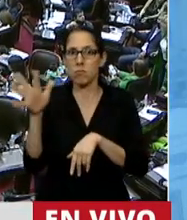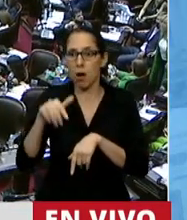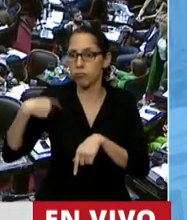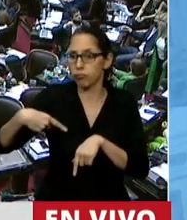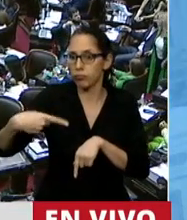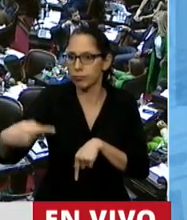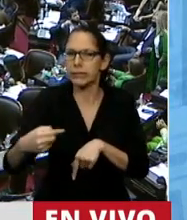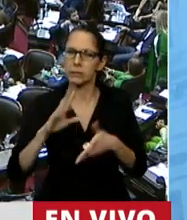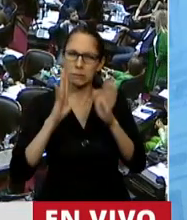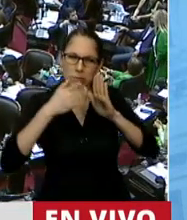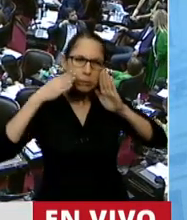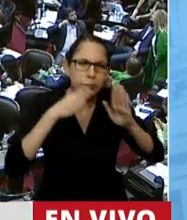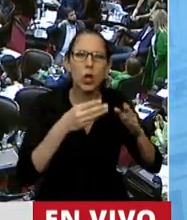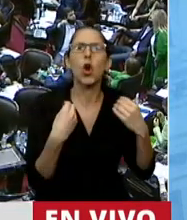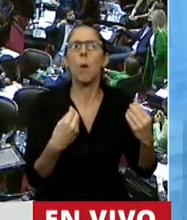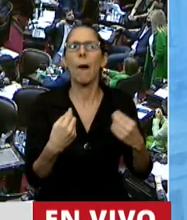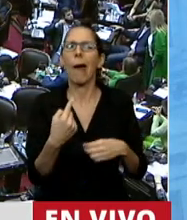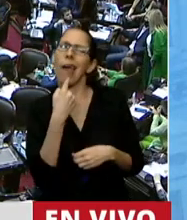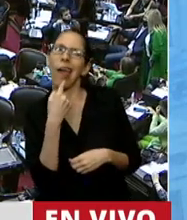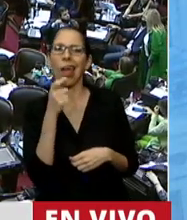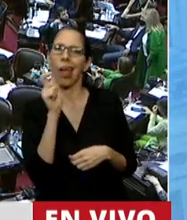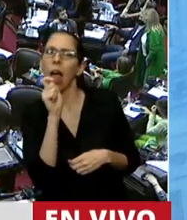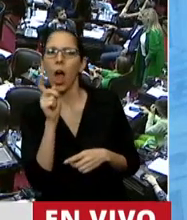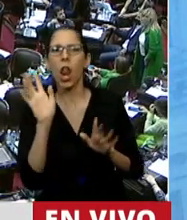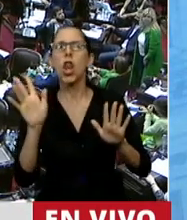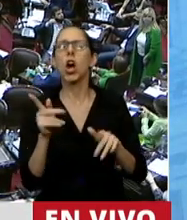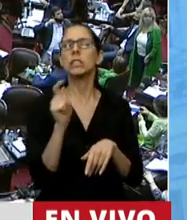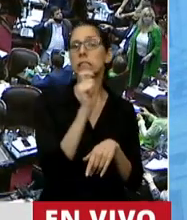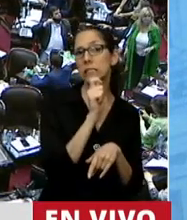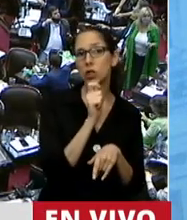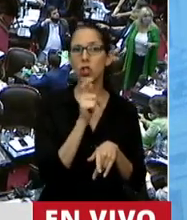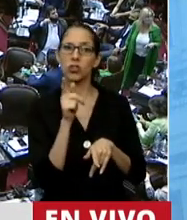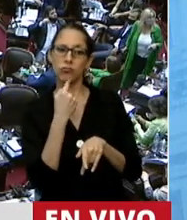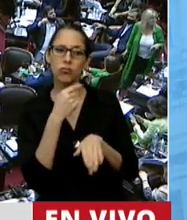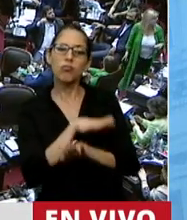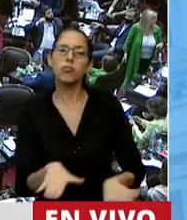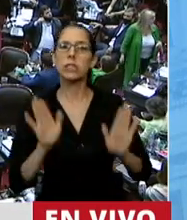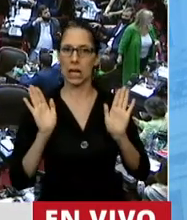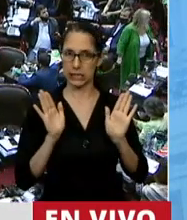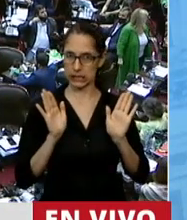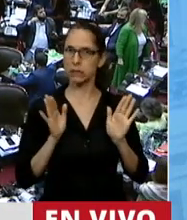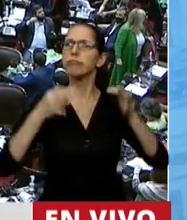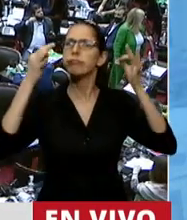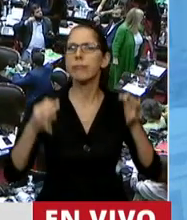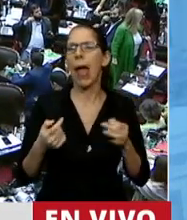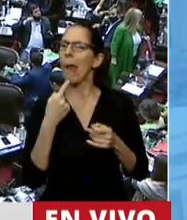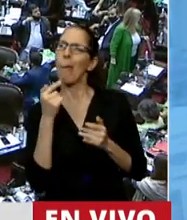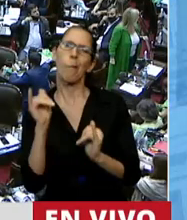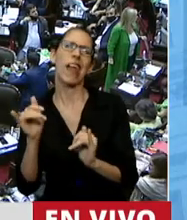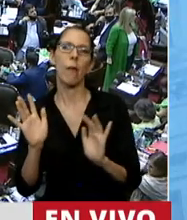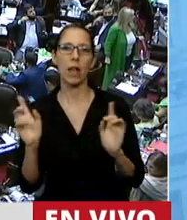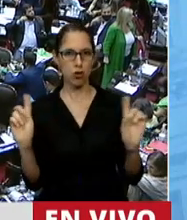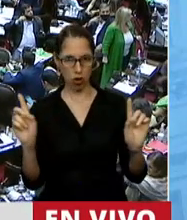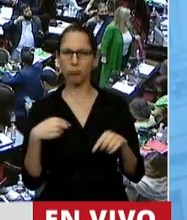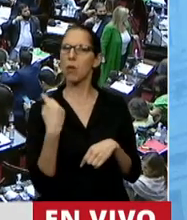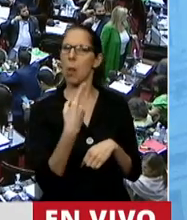no voy a decir pibes y pibas, voy a decir a nuestros chicos y chicas, porque eso es lo que nosotros decimos en el